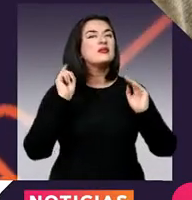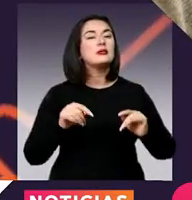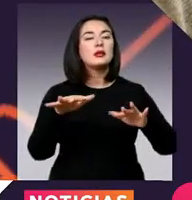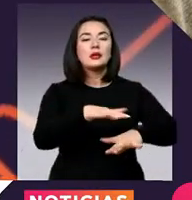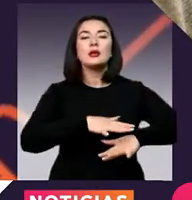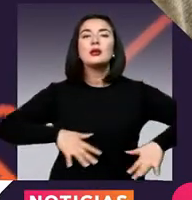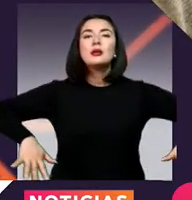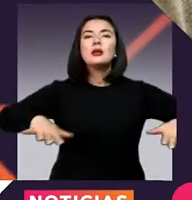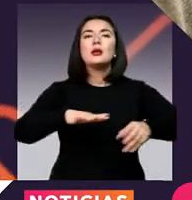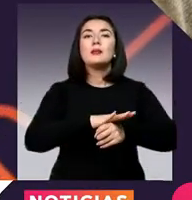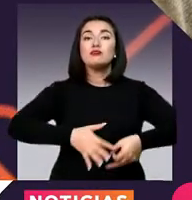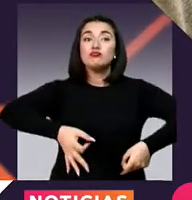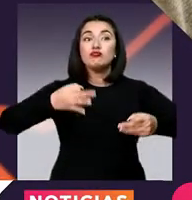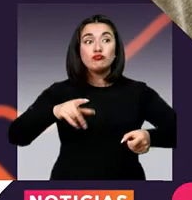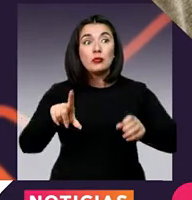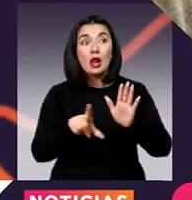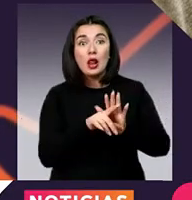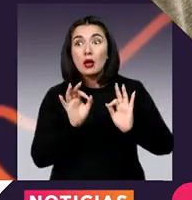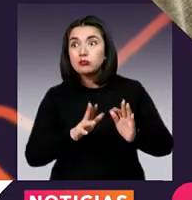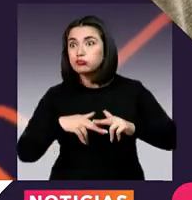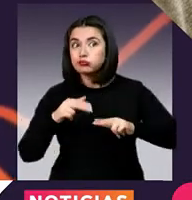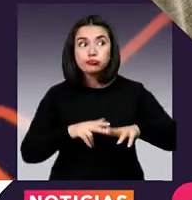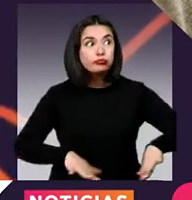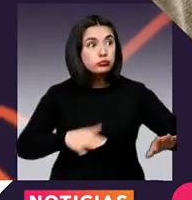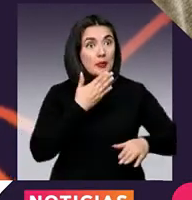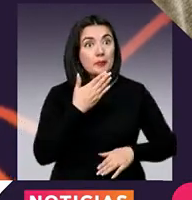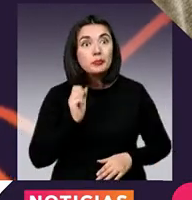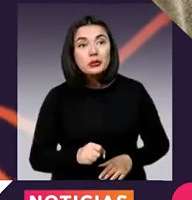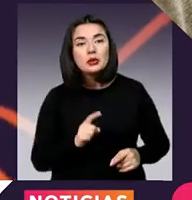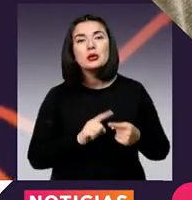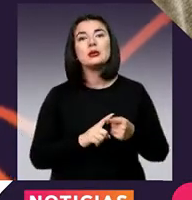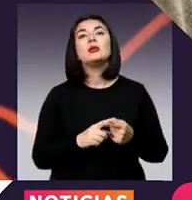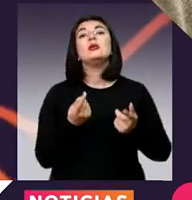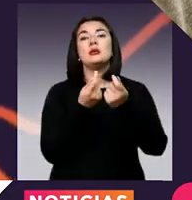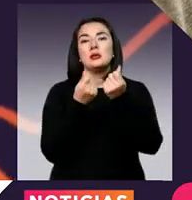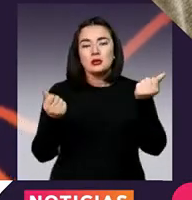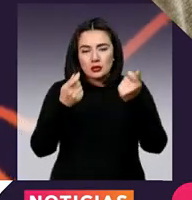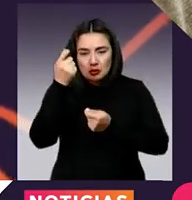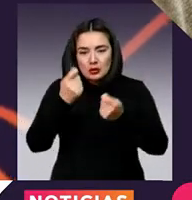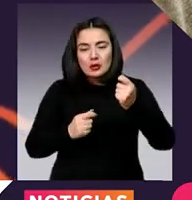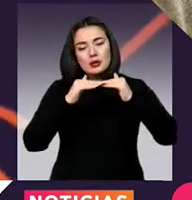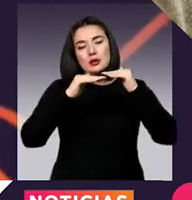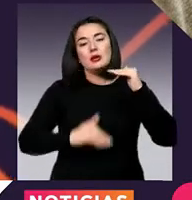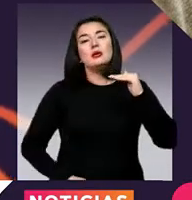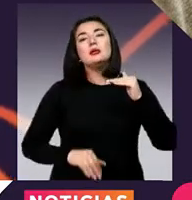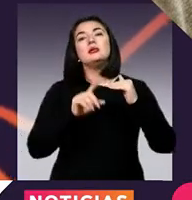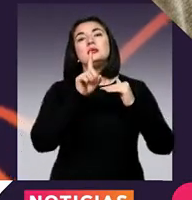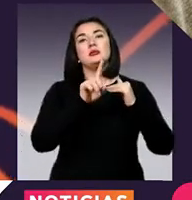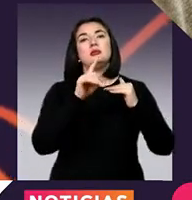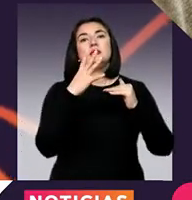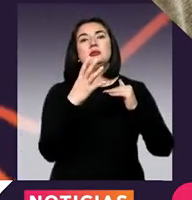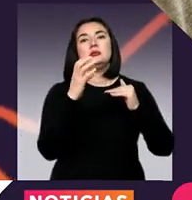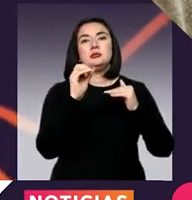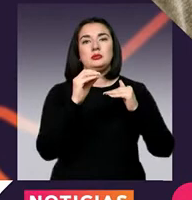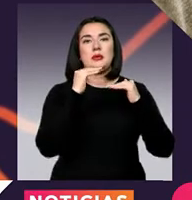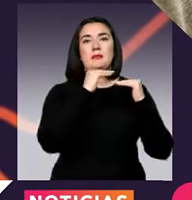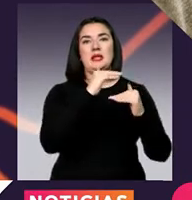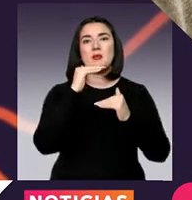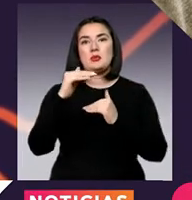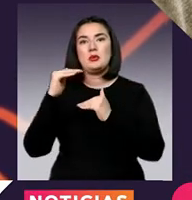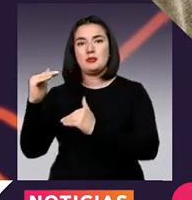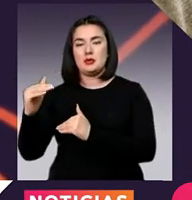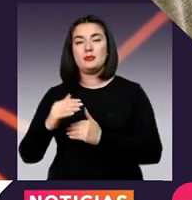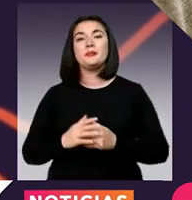barrio legalizado urbanísticamente y su avalúo catastral debe ser inferior a 150 salarios mínimos. Se